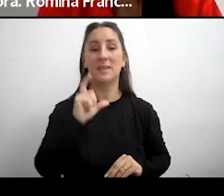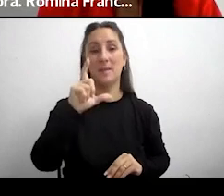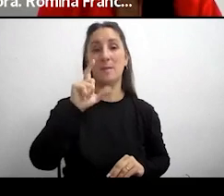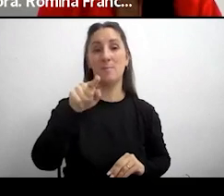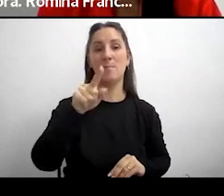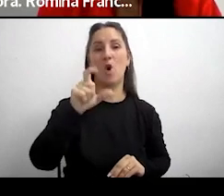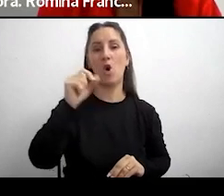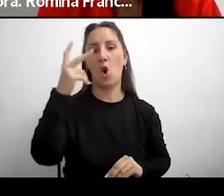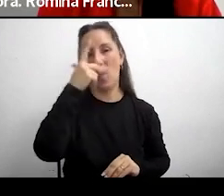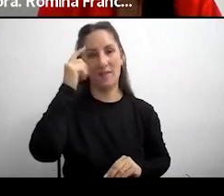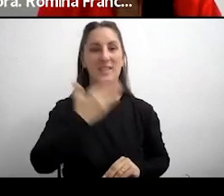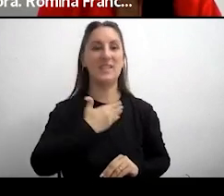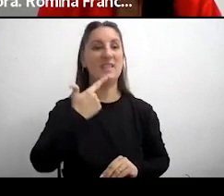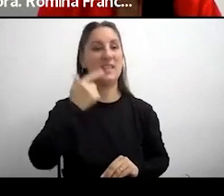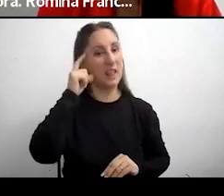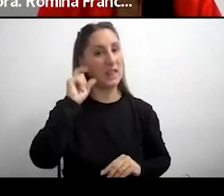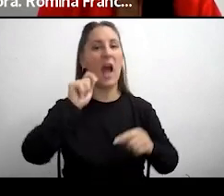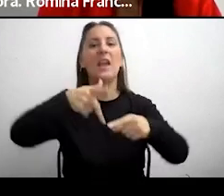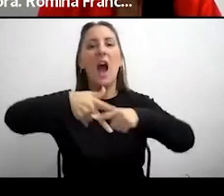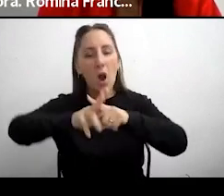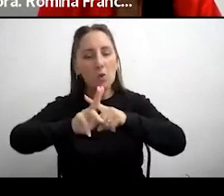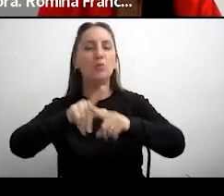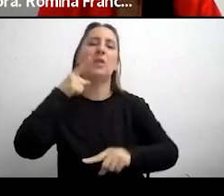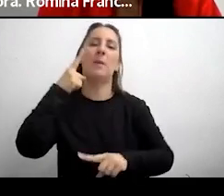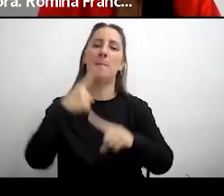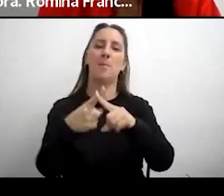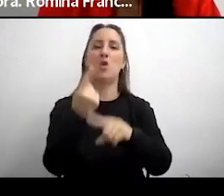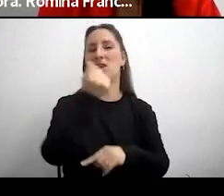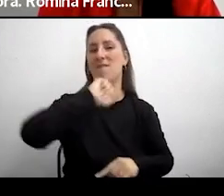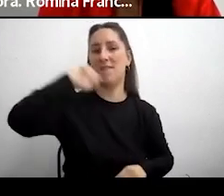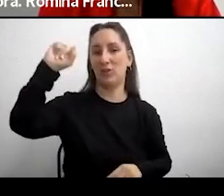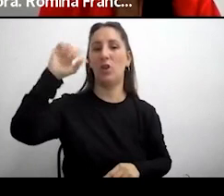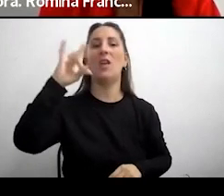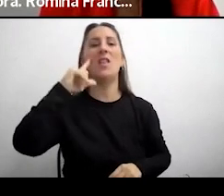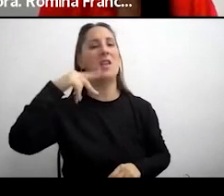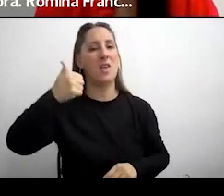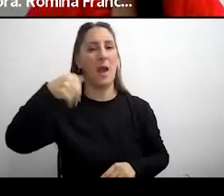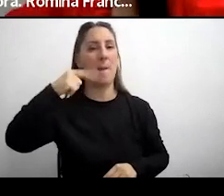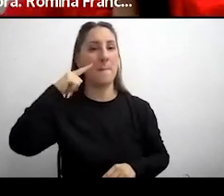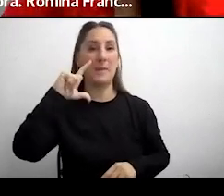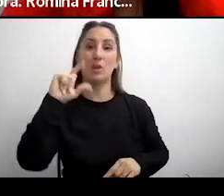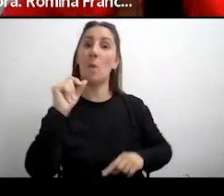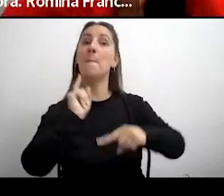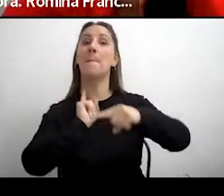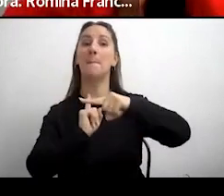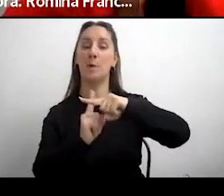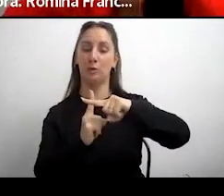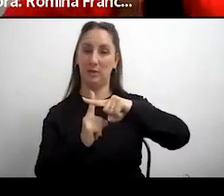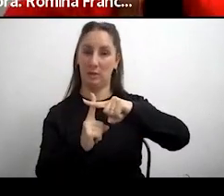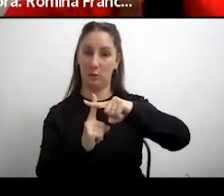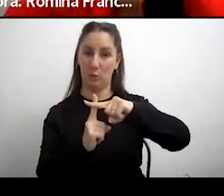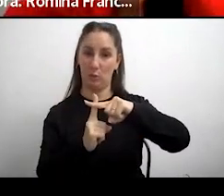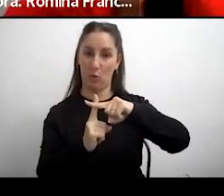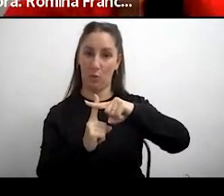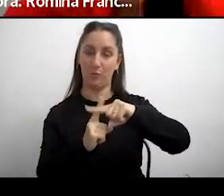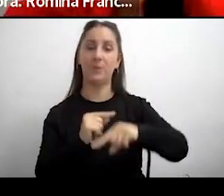y ahí vamos a obtener el ajuste por inflación dinámico, que va a ser un dinámico positivo. Y como vemos el efecto